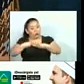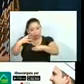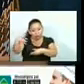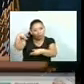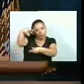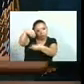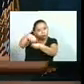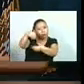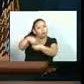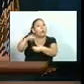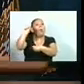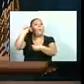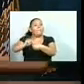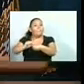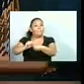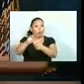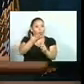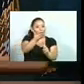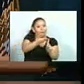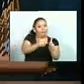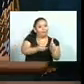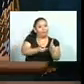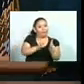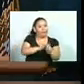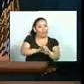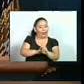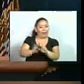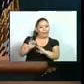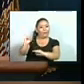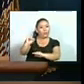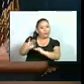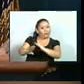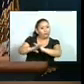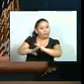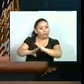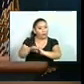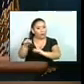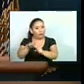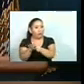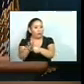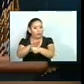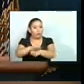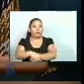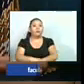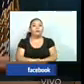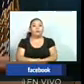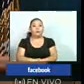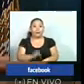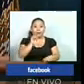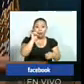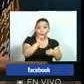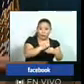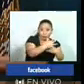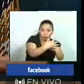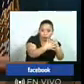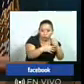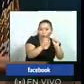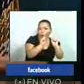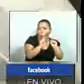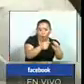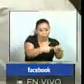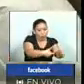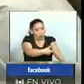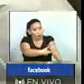la inmunidad natural que alguien desarrolla en respuesta a una infección en este caso de COVID-19 y esa porción líquida puede ser